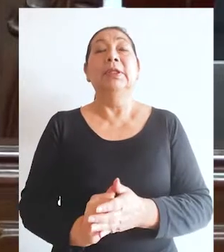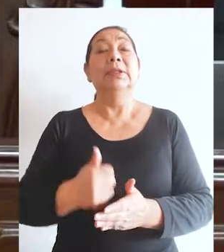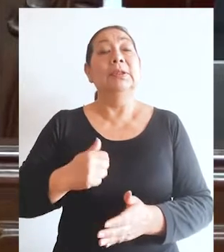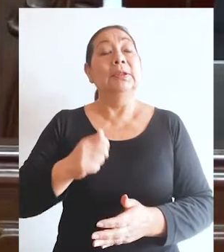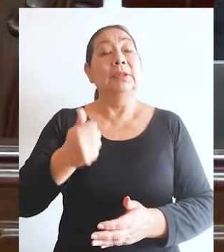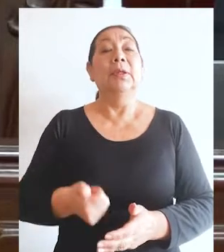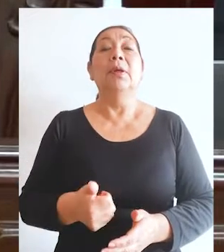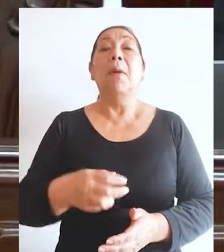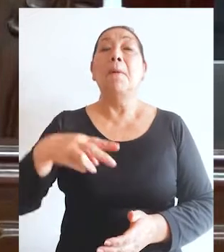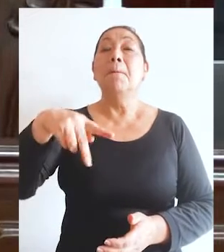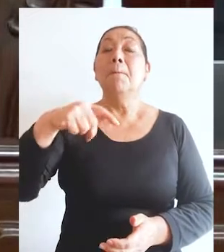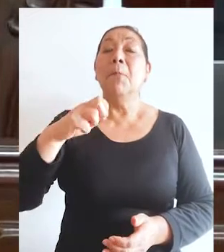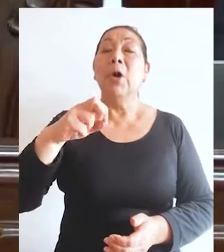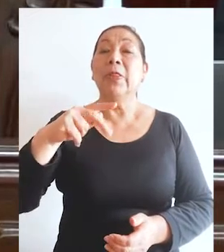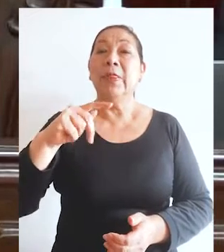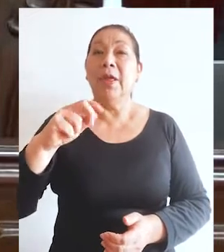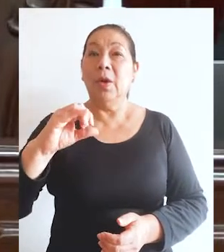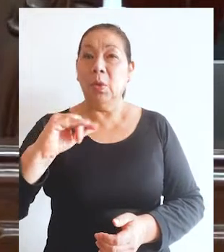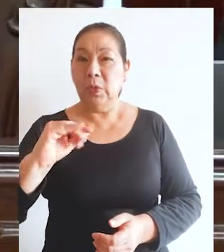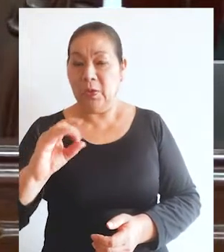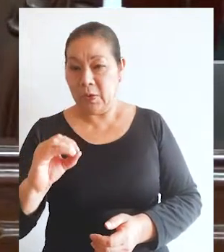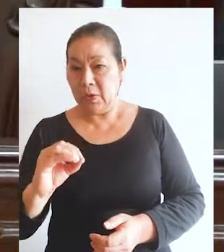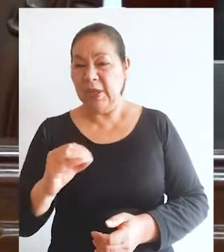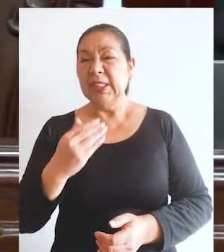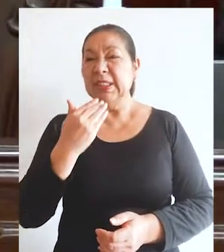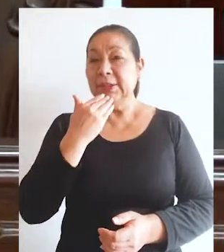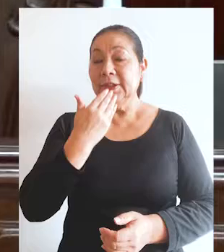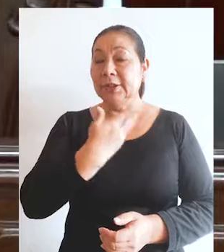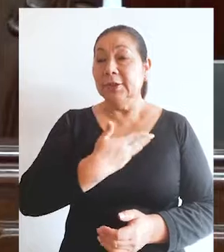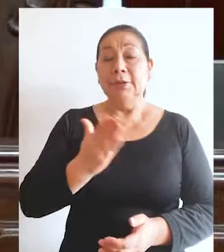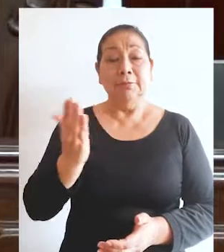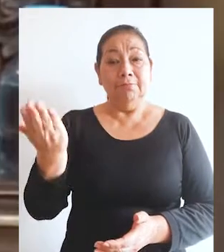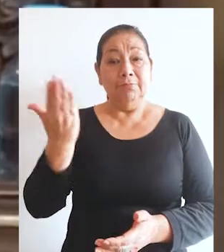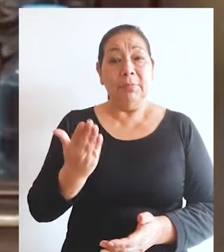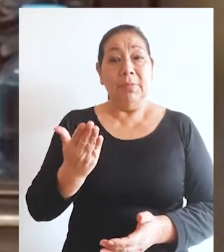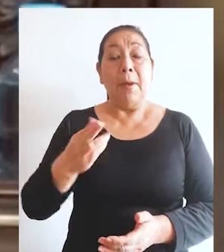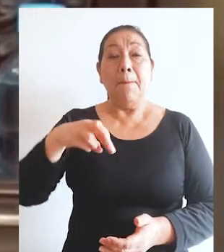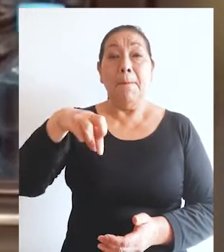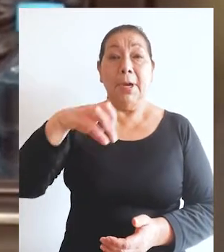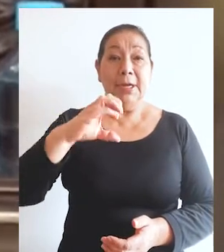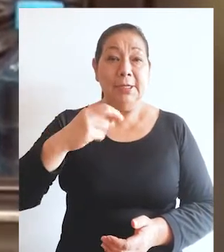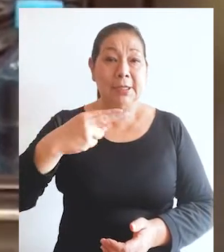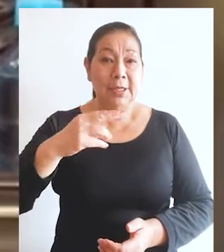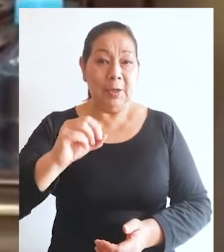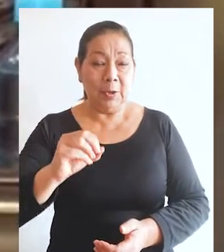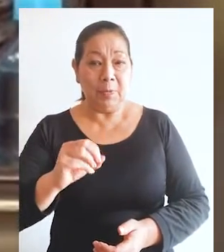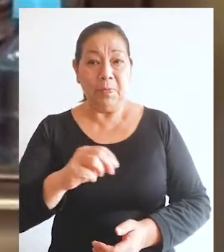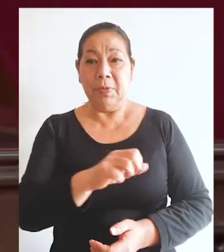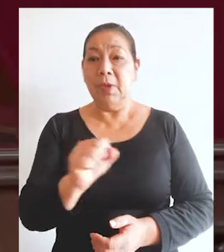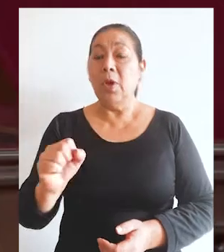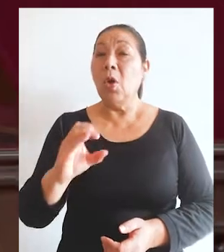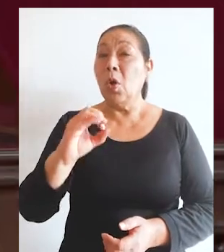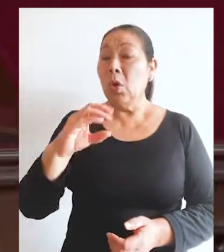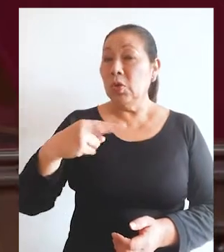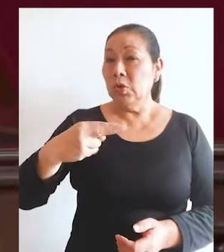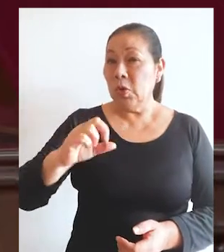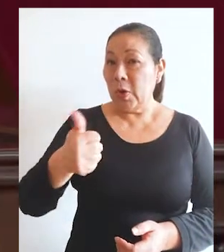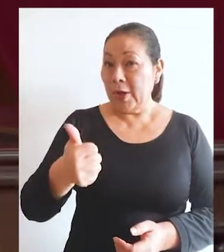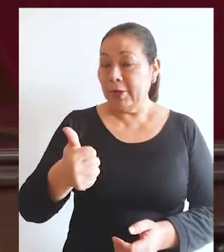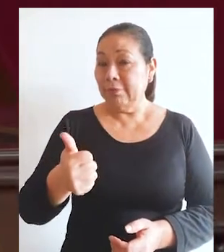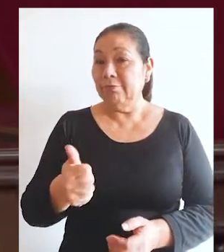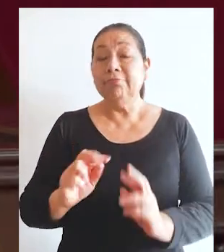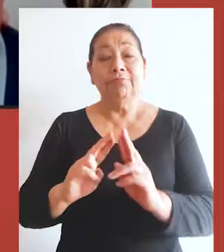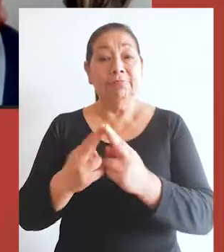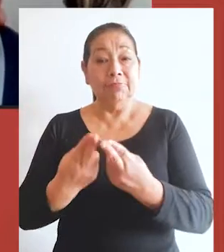los magistrados Manuel Monteagudo Valdés, quien la preside, Luz Pacheco Serga y César Ochoa